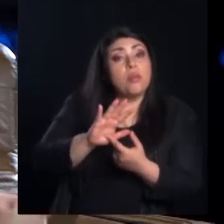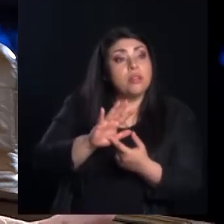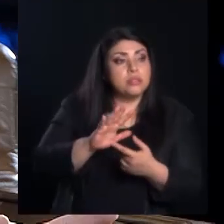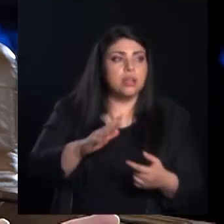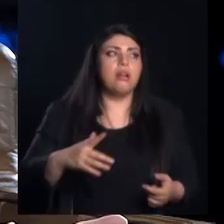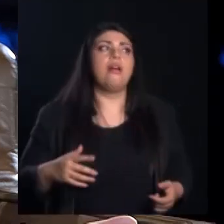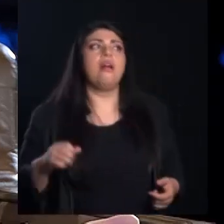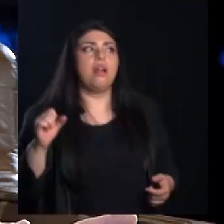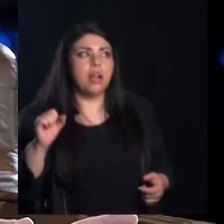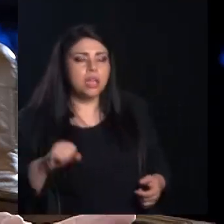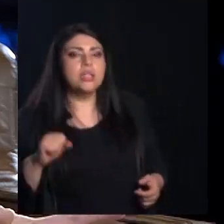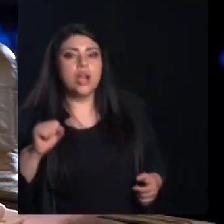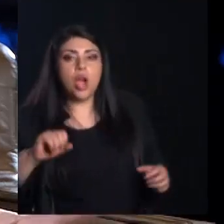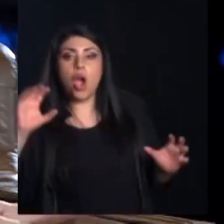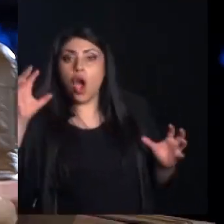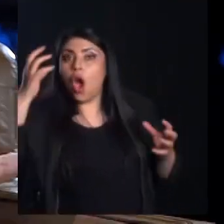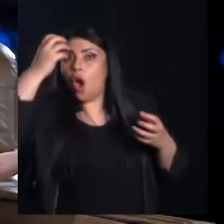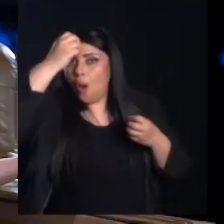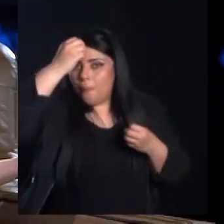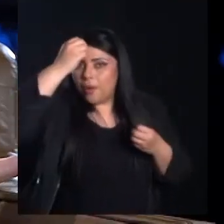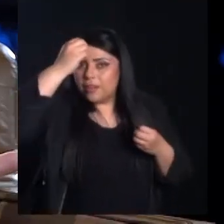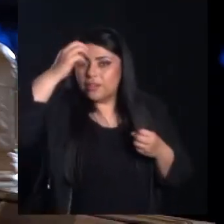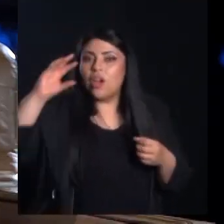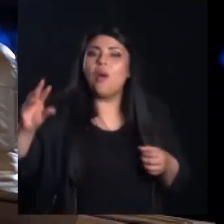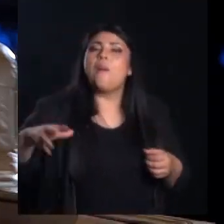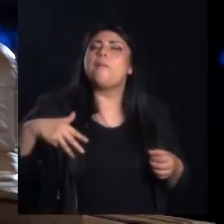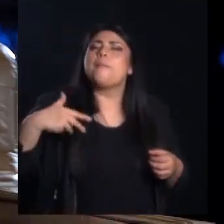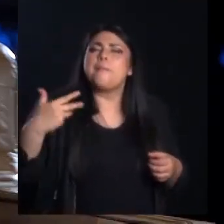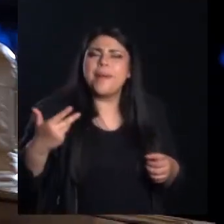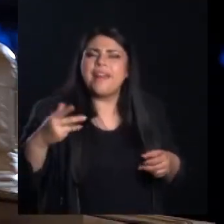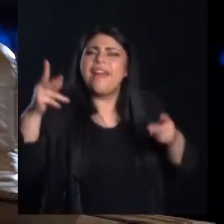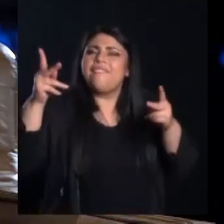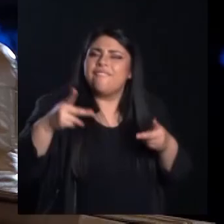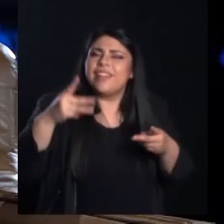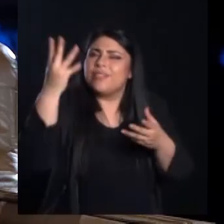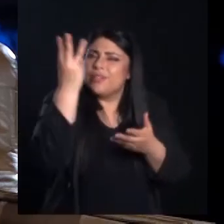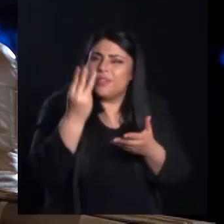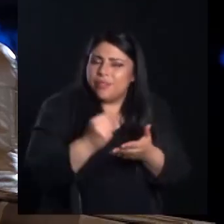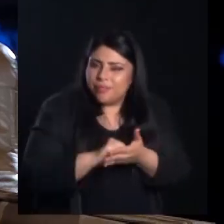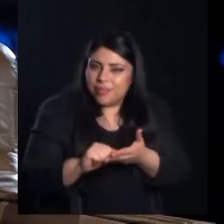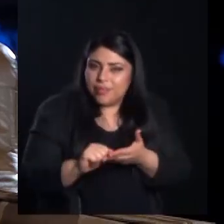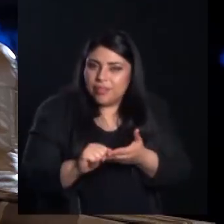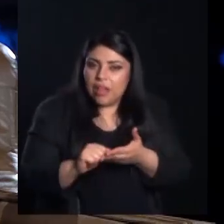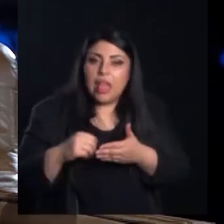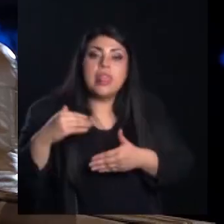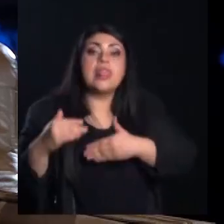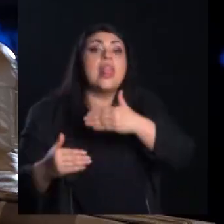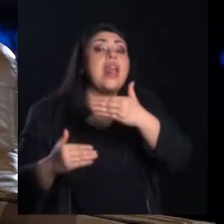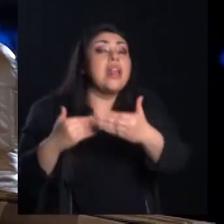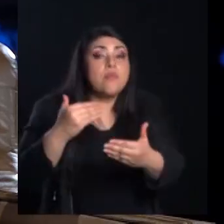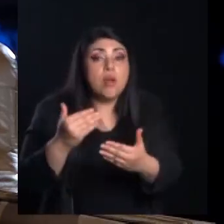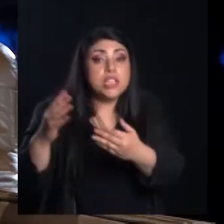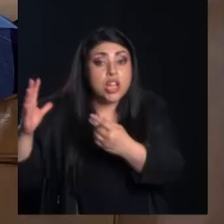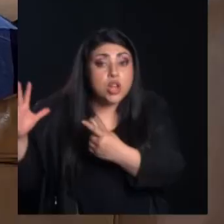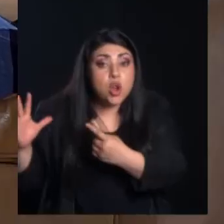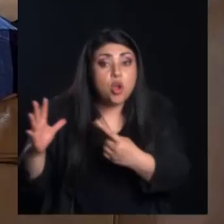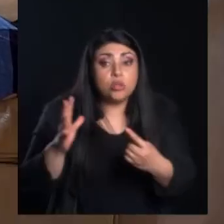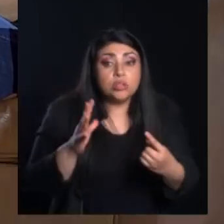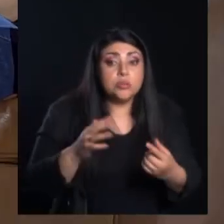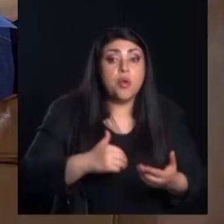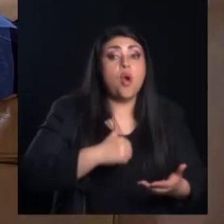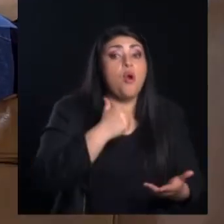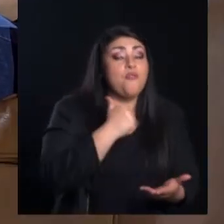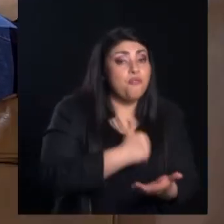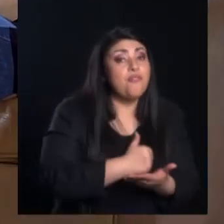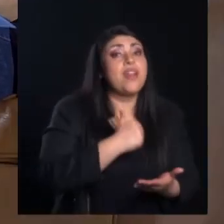setecientos años antes de para que iba a venir el espíritu santo luego los discípulos reciben la afirmación